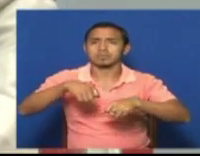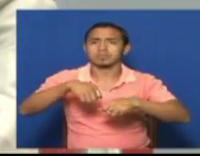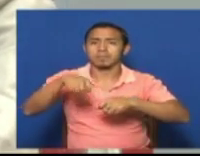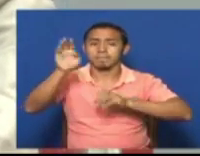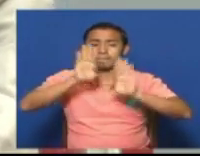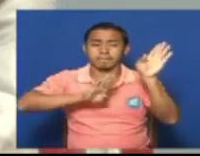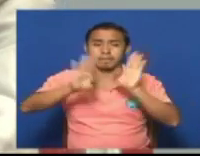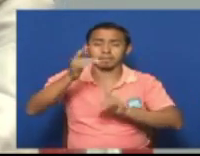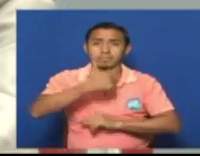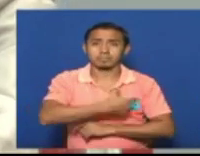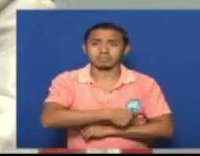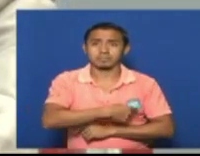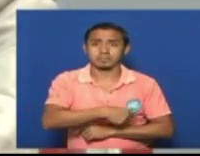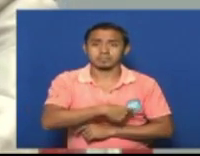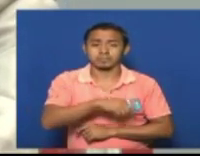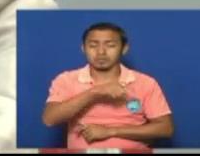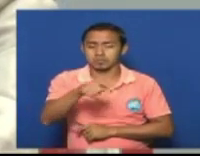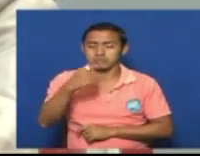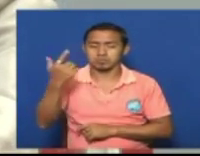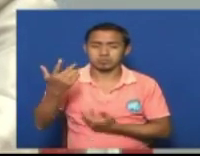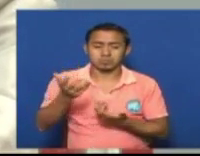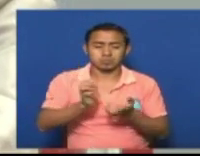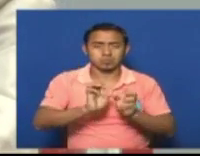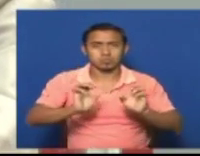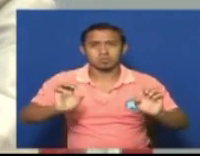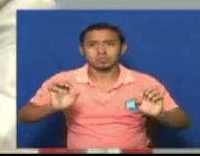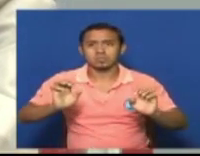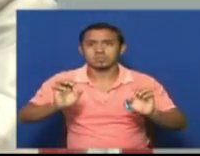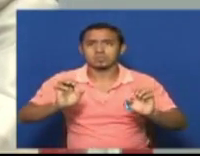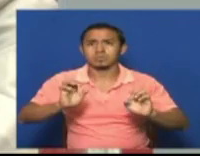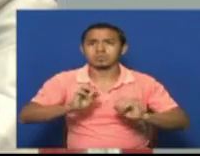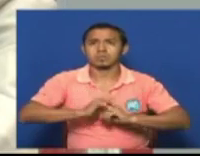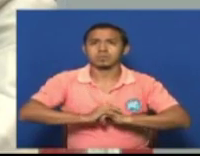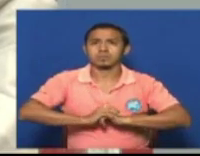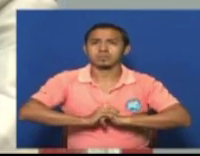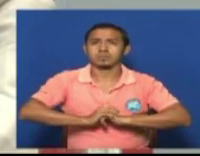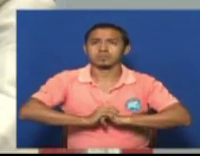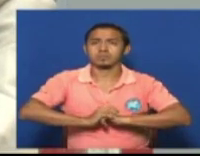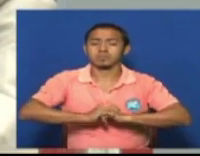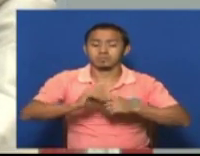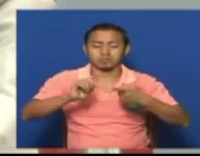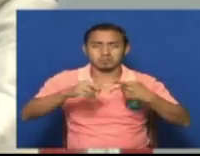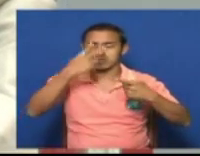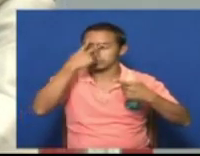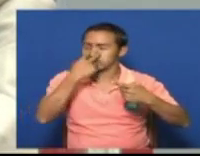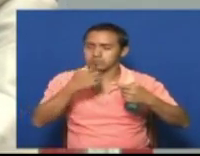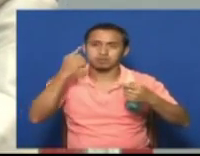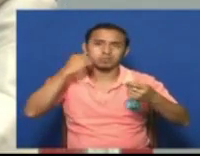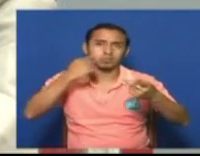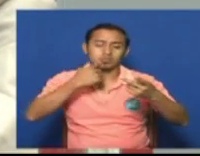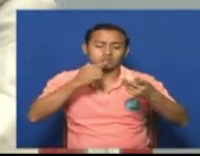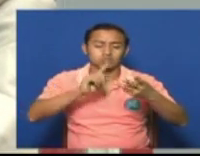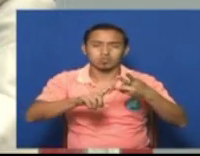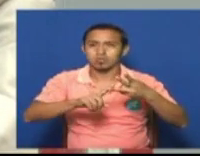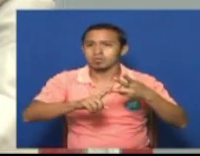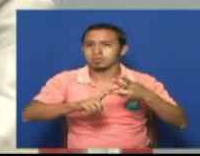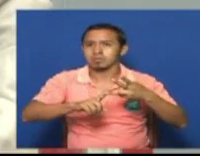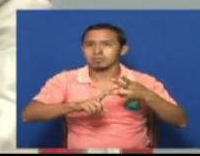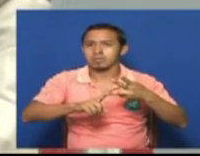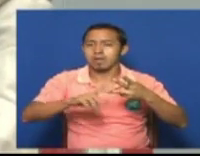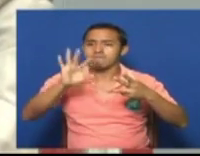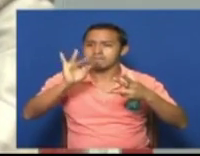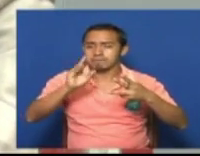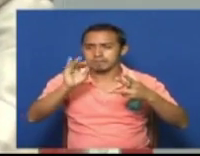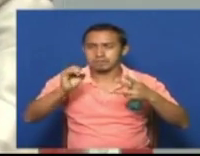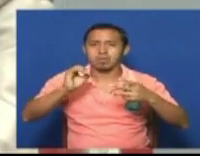en todo el sistema educativo niños ciegos niños sordos niños con problemas